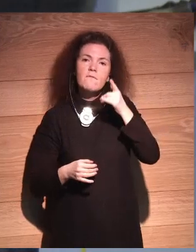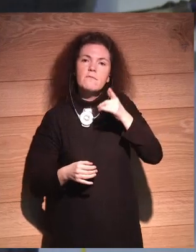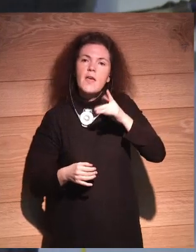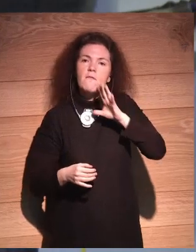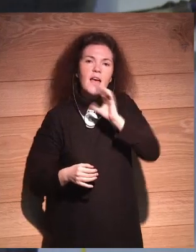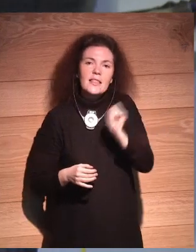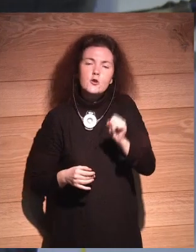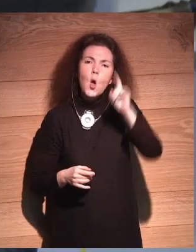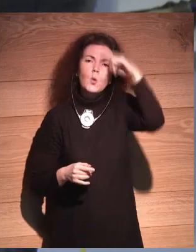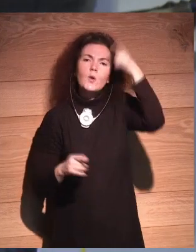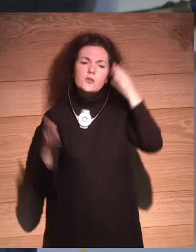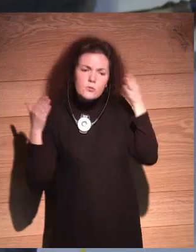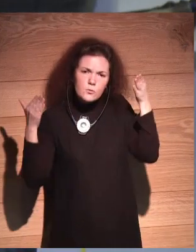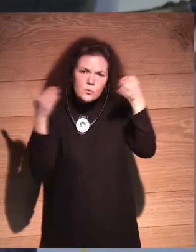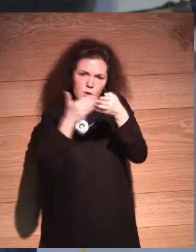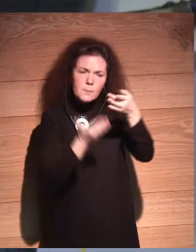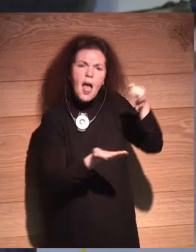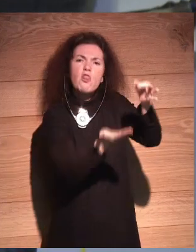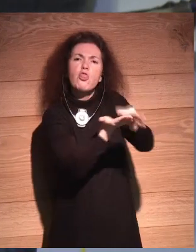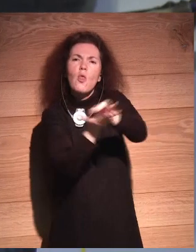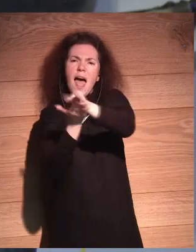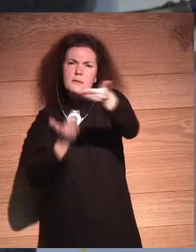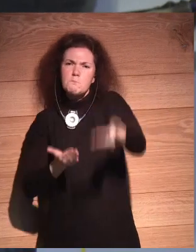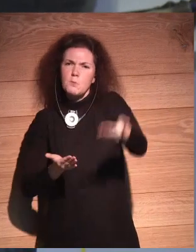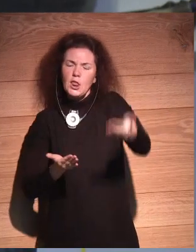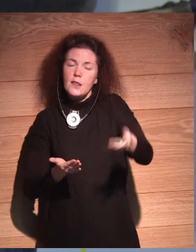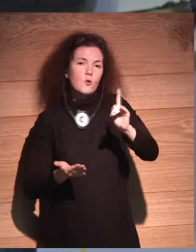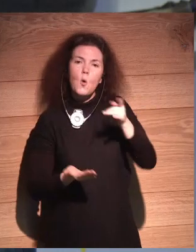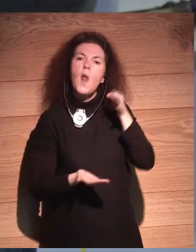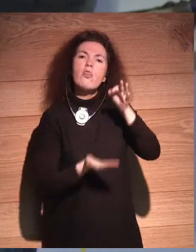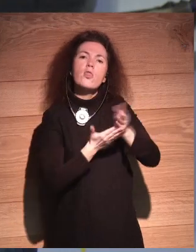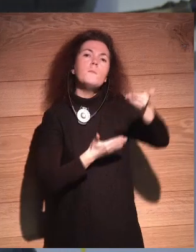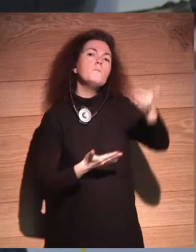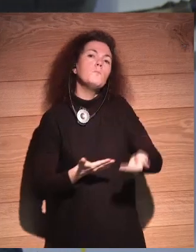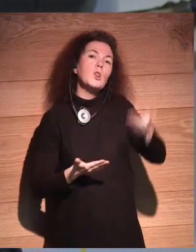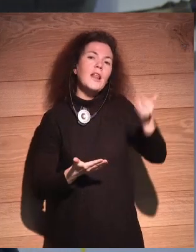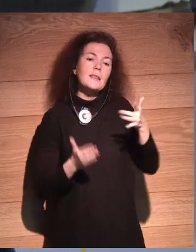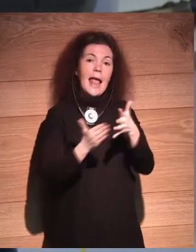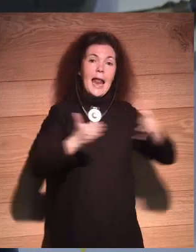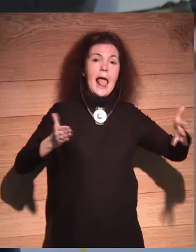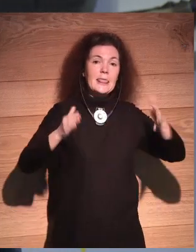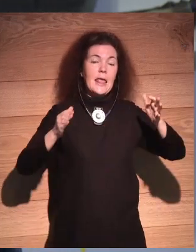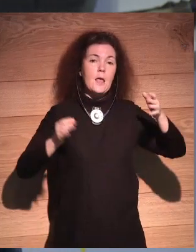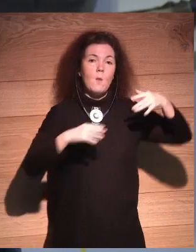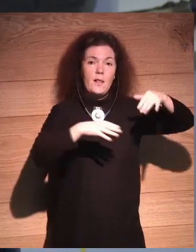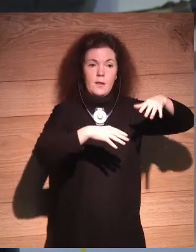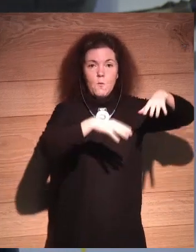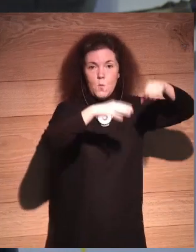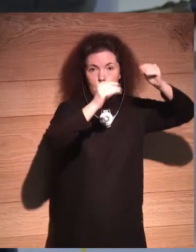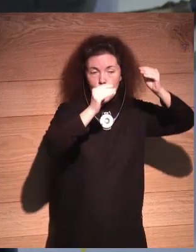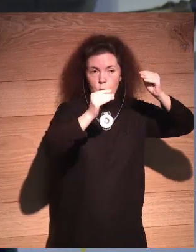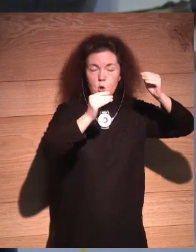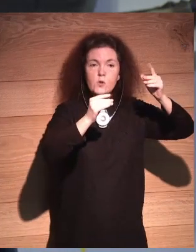no solo se centre en las grandes ciudades, sino que una ciudad muy importante, pero no tan grande como es Burgos, tenga